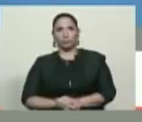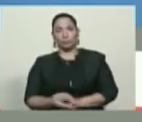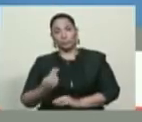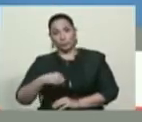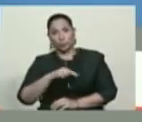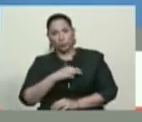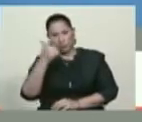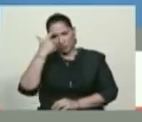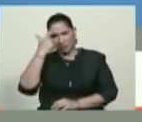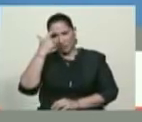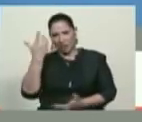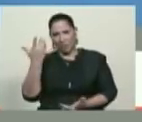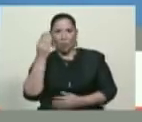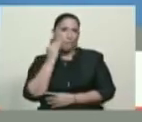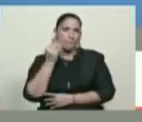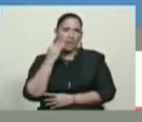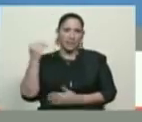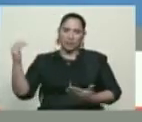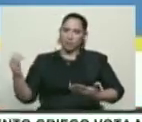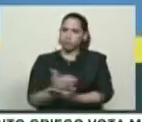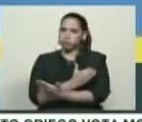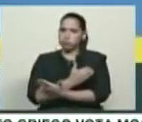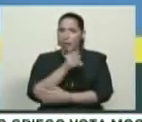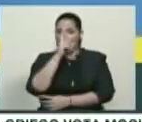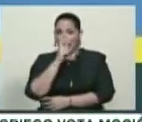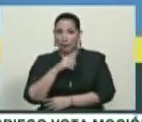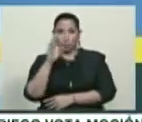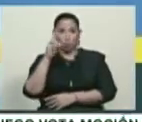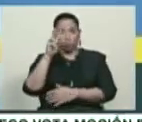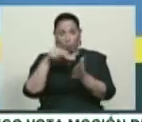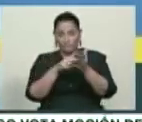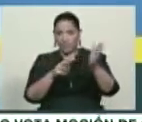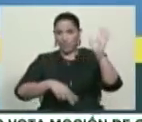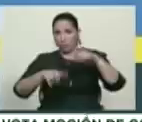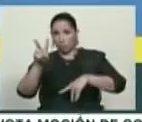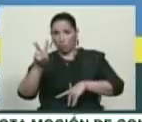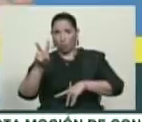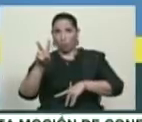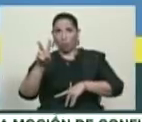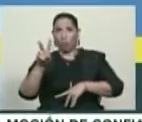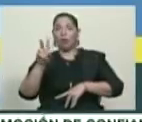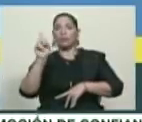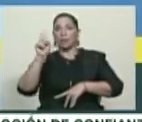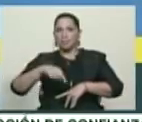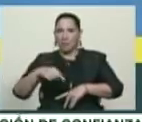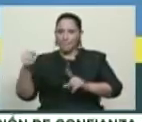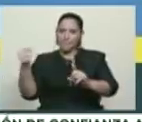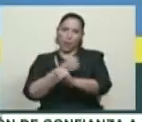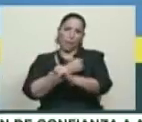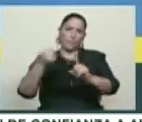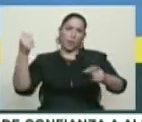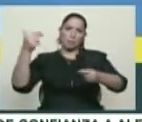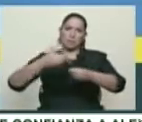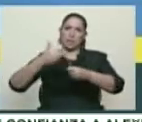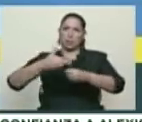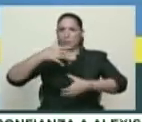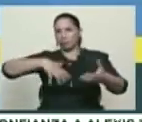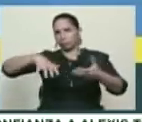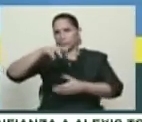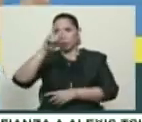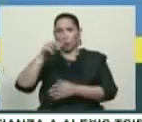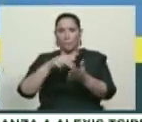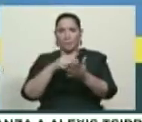por experiencias como el golpe de Estado del año 2002, el sabotaje petrolero del año